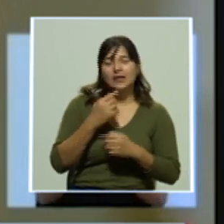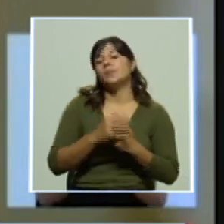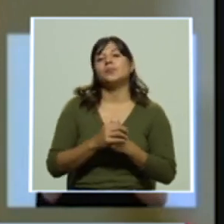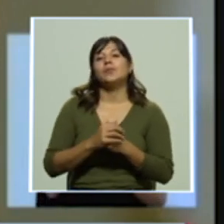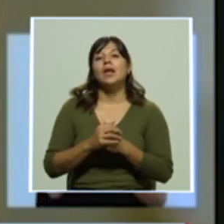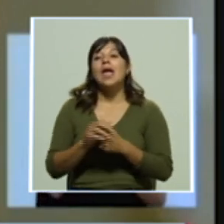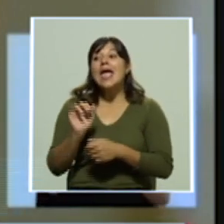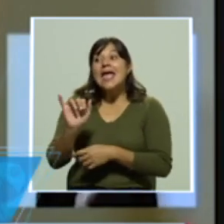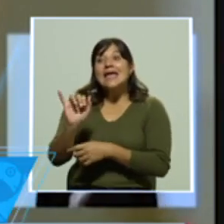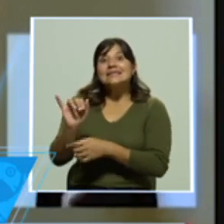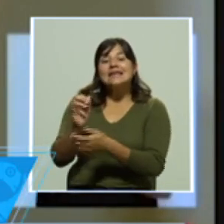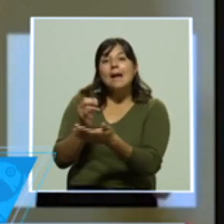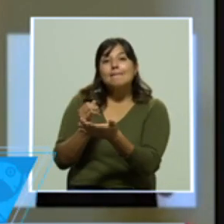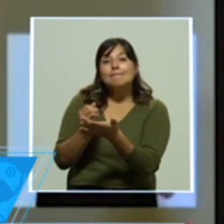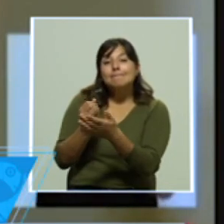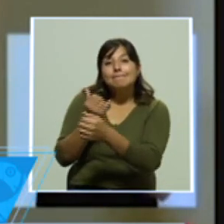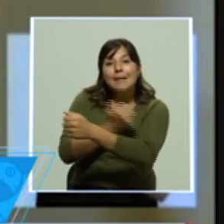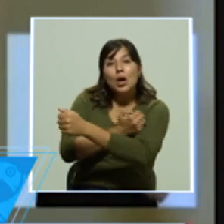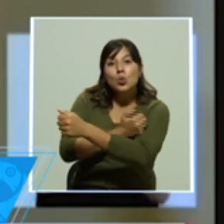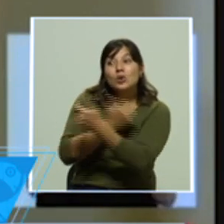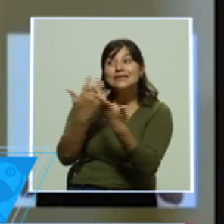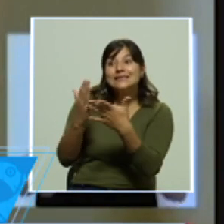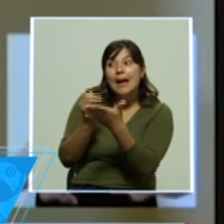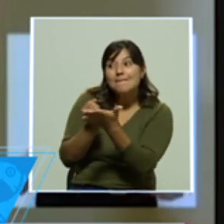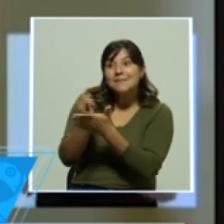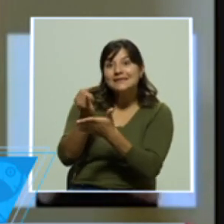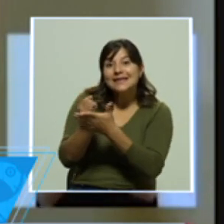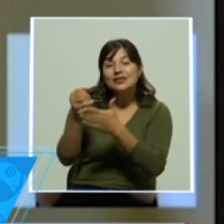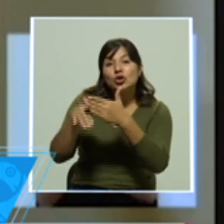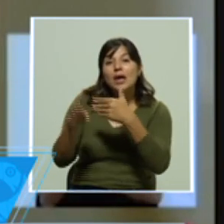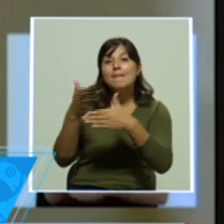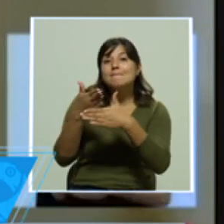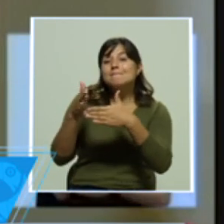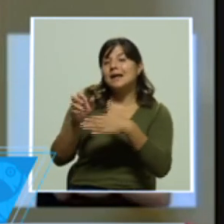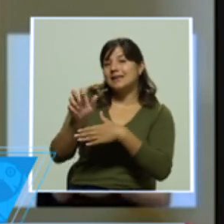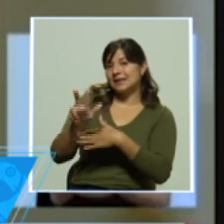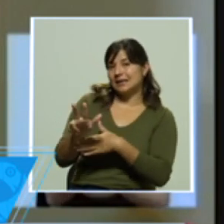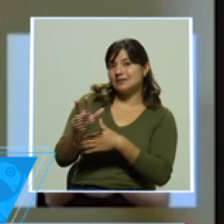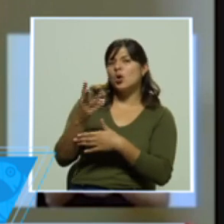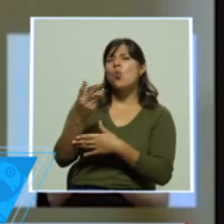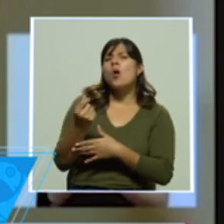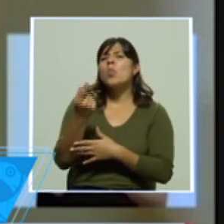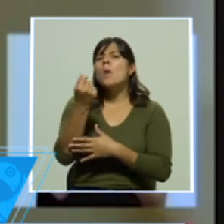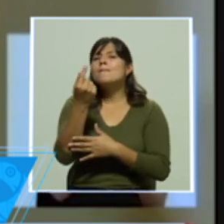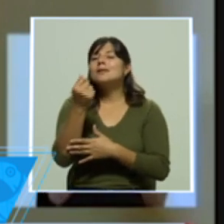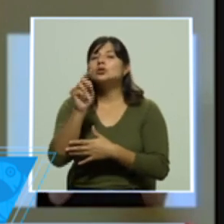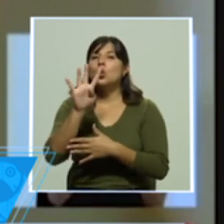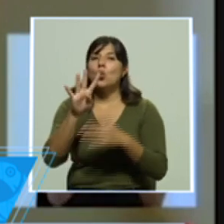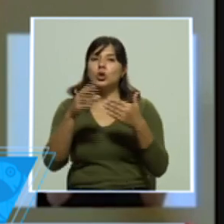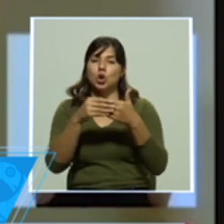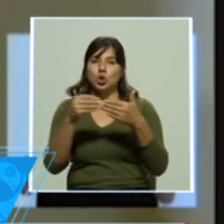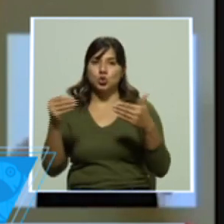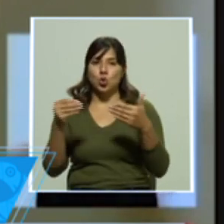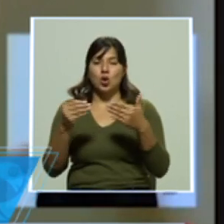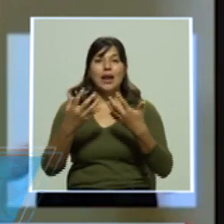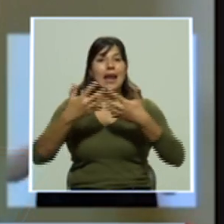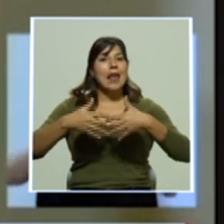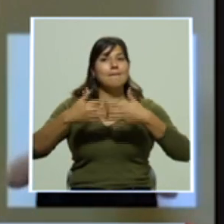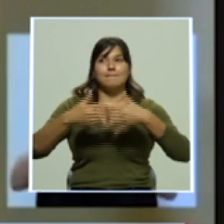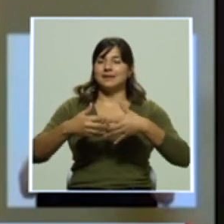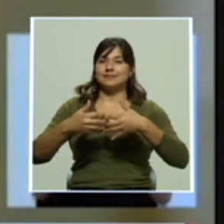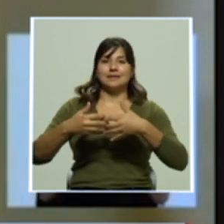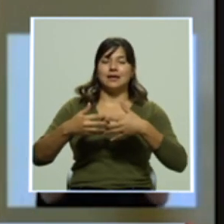3 de investigación en humanos y el costo será de $4. La empresa la da a precio de